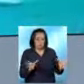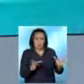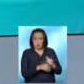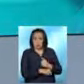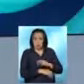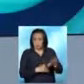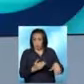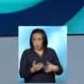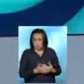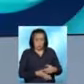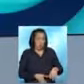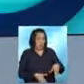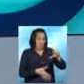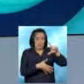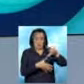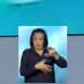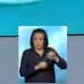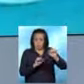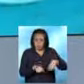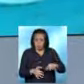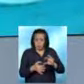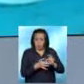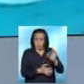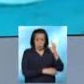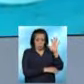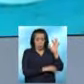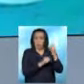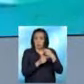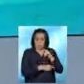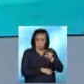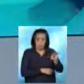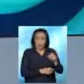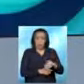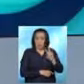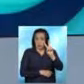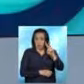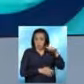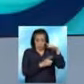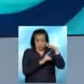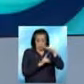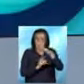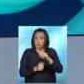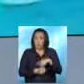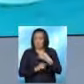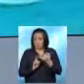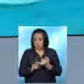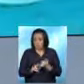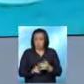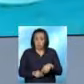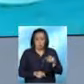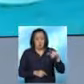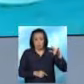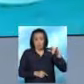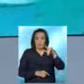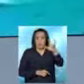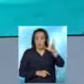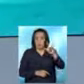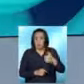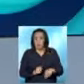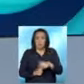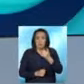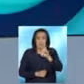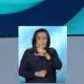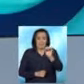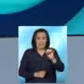toda Sudamérica, toda Latinoamérica se ha unido. Colombia, como bien nos muestras, ha enviado 2 helicópteros Black Hawk, también un avión Hércules,